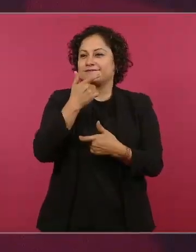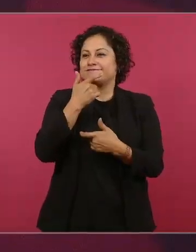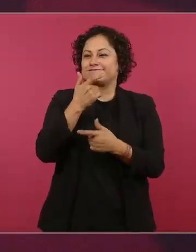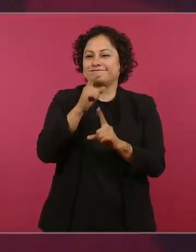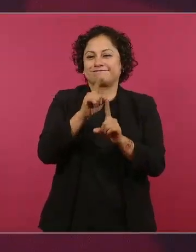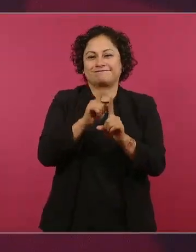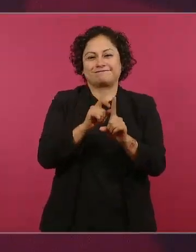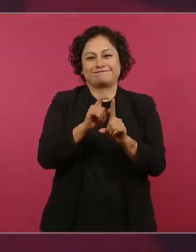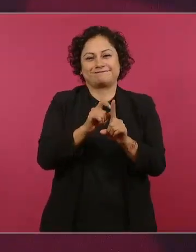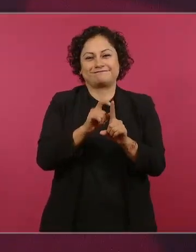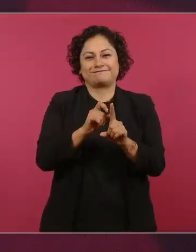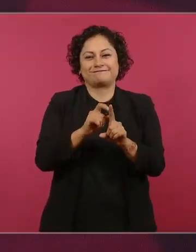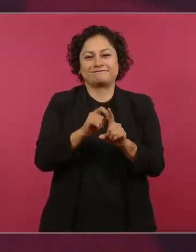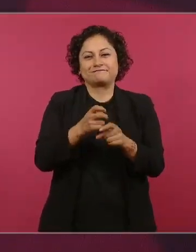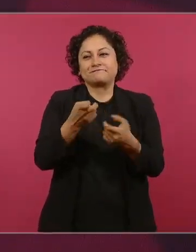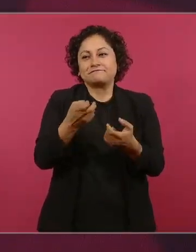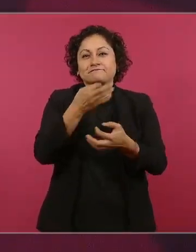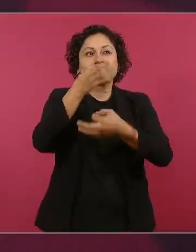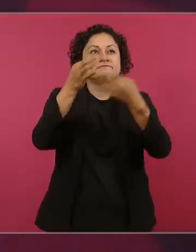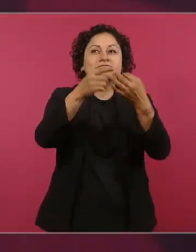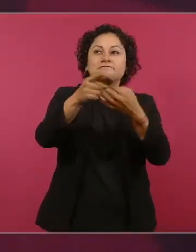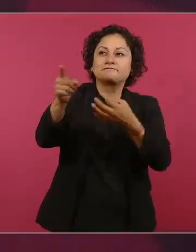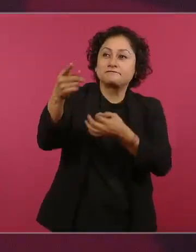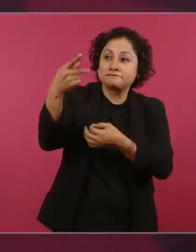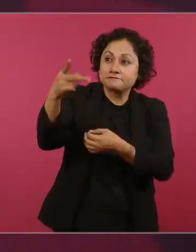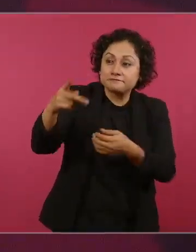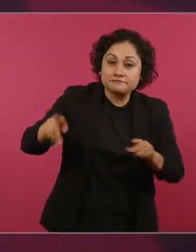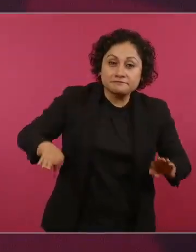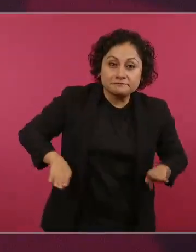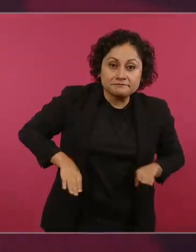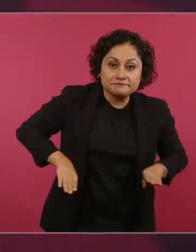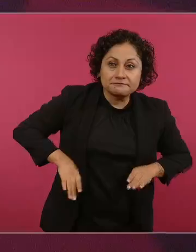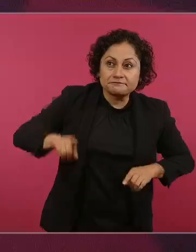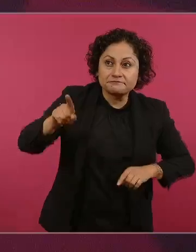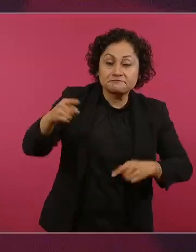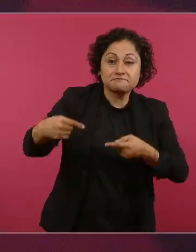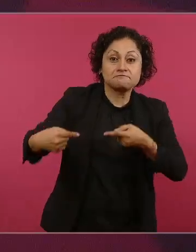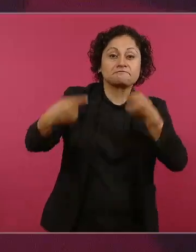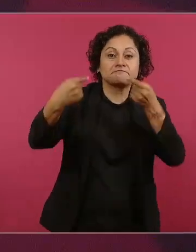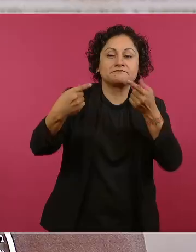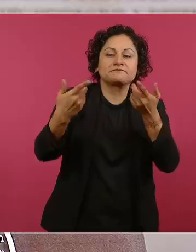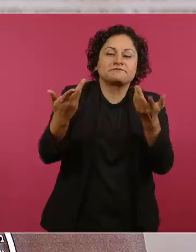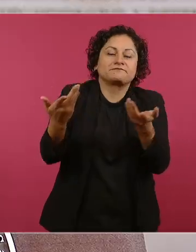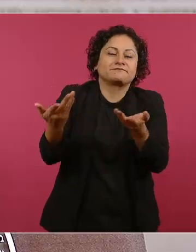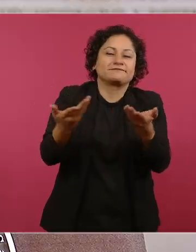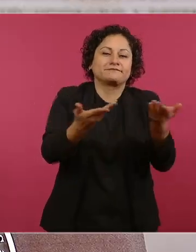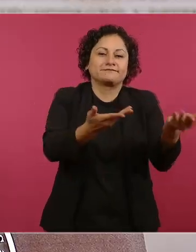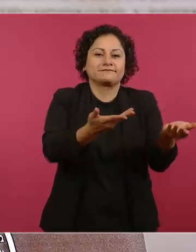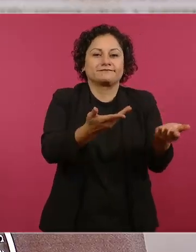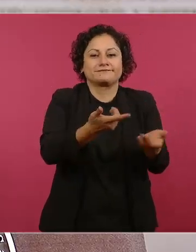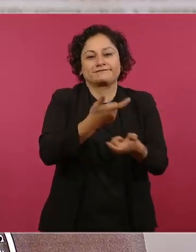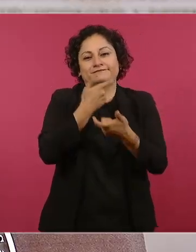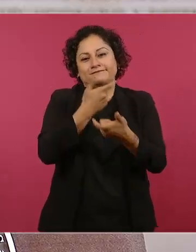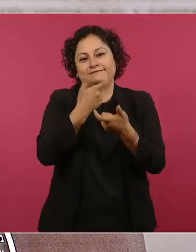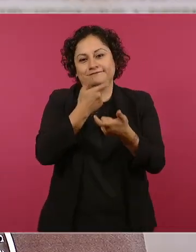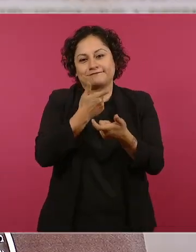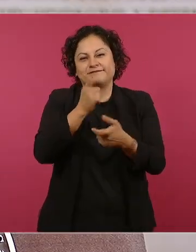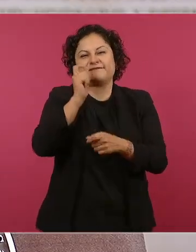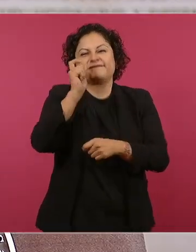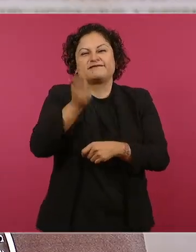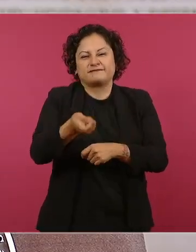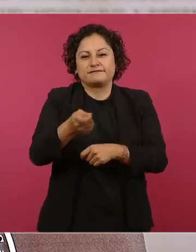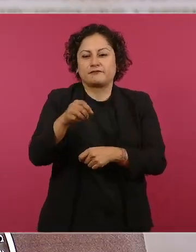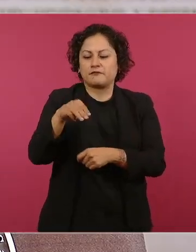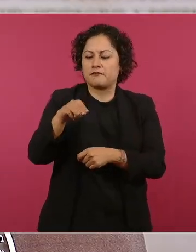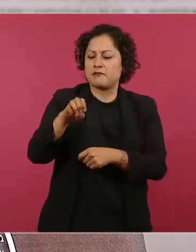que la oposición nos regala, de cómo un meme se convirtió en noticia. Los